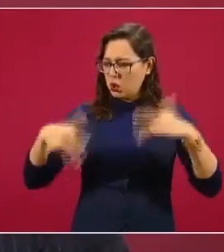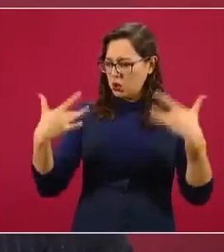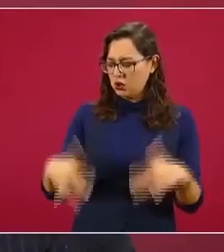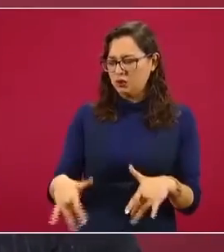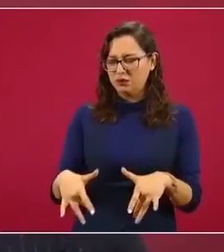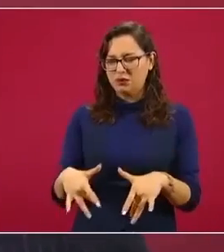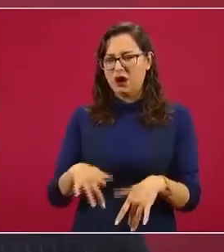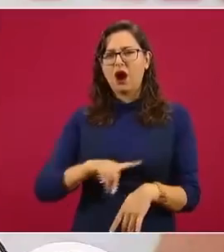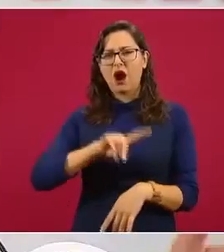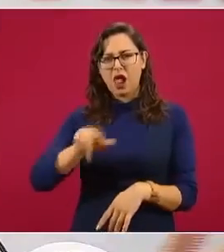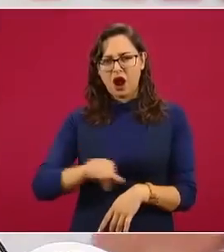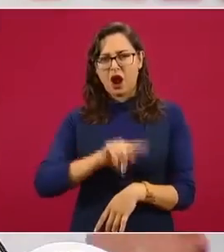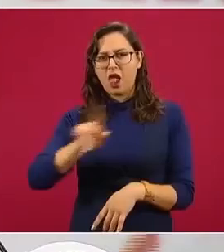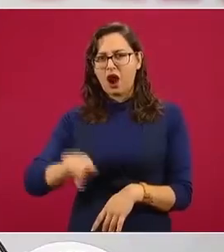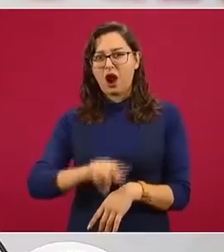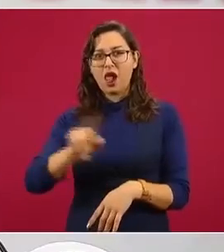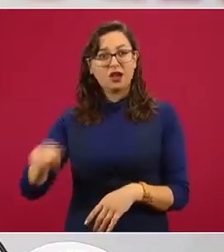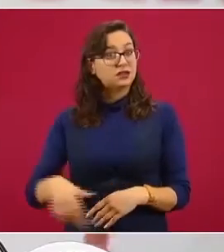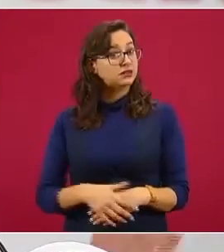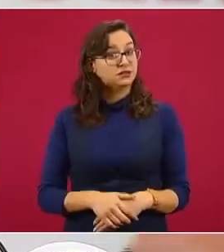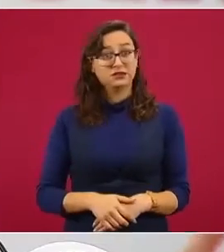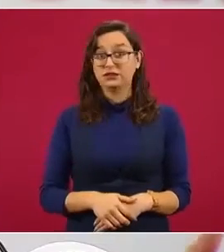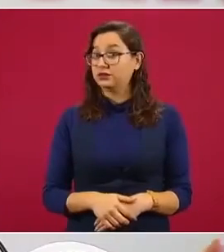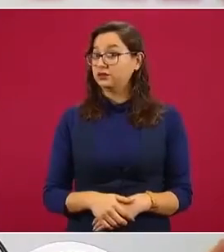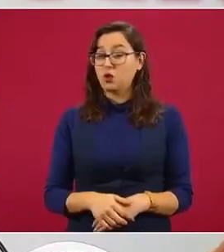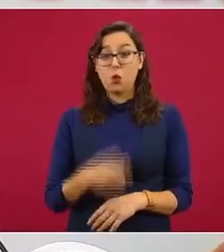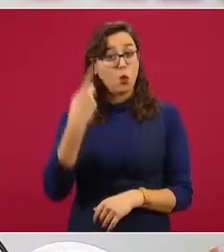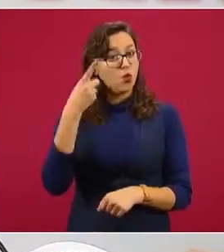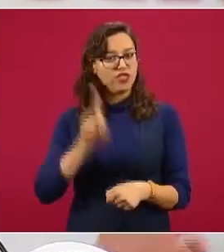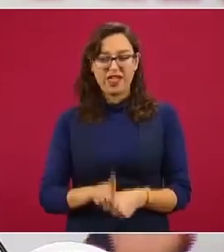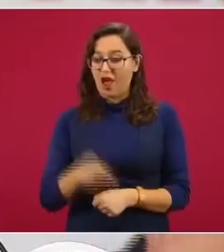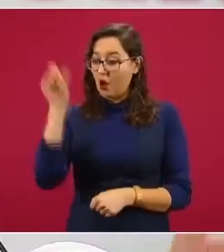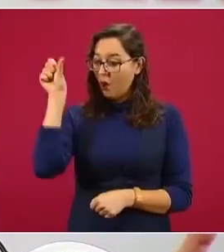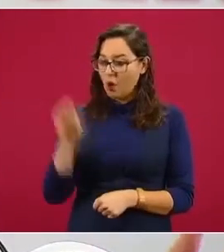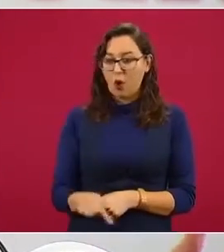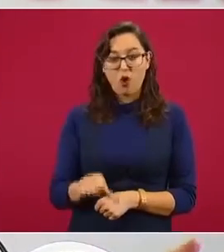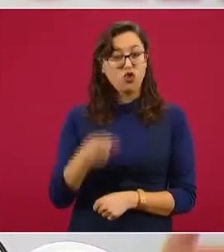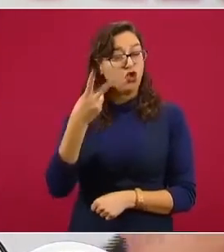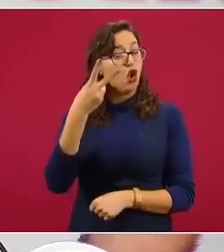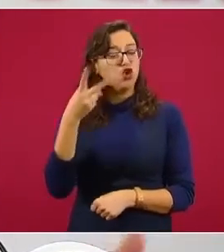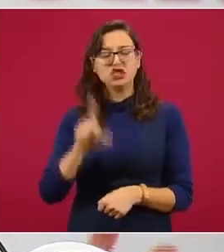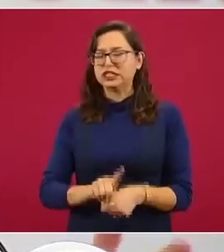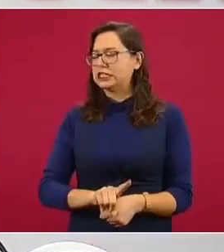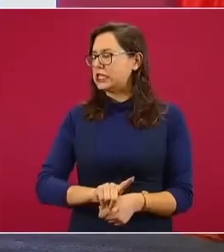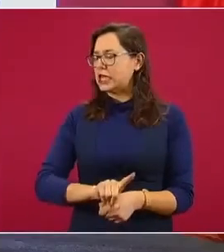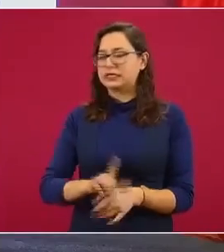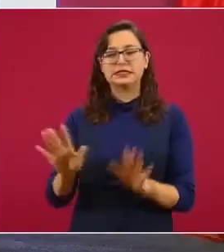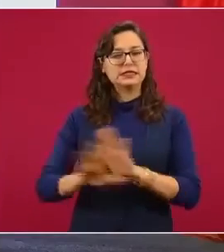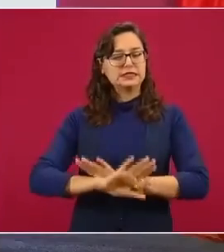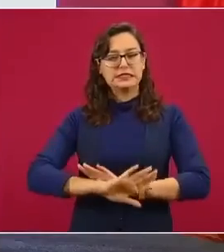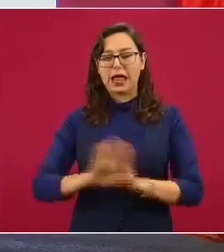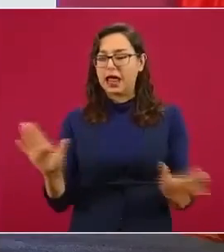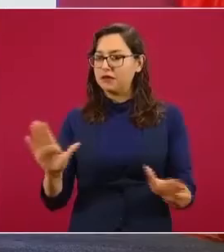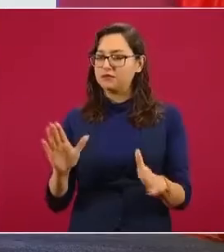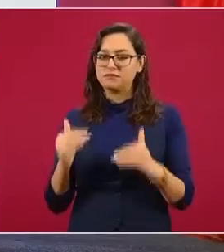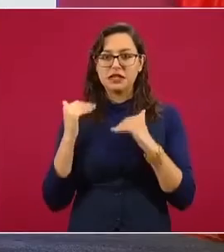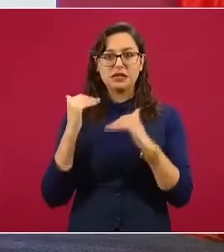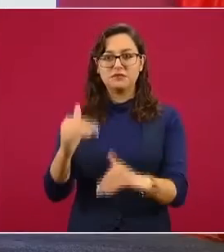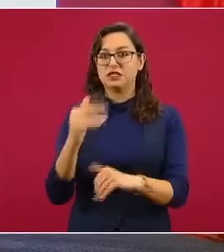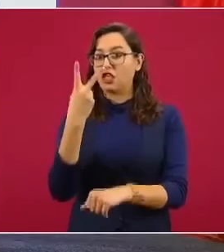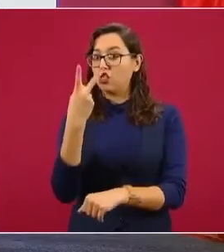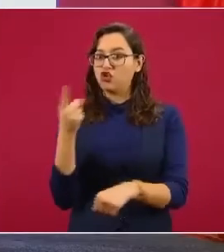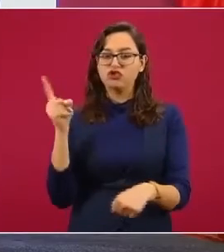que acudan en menos de 24 horas, en menos de un día, máximo 2 días, a los hospitales. Ahí